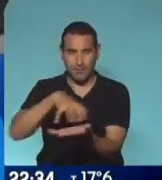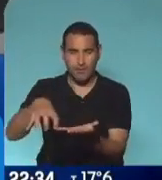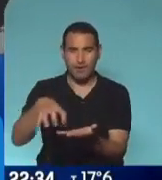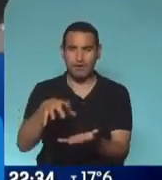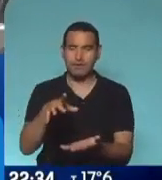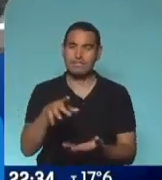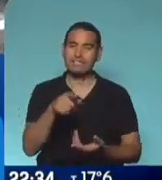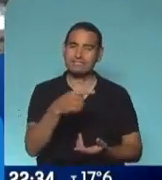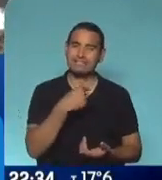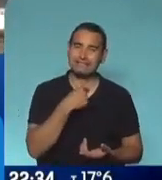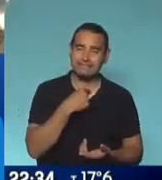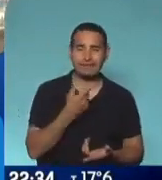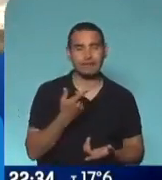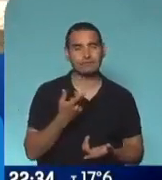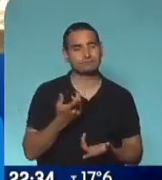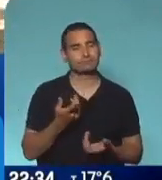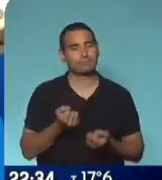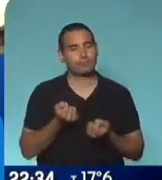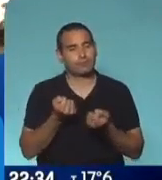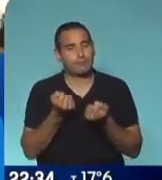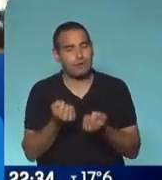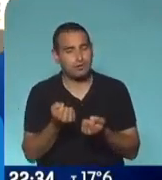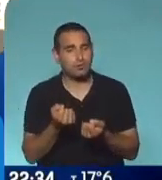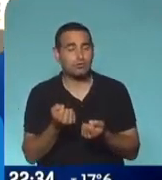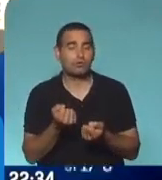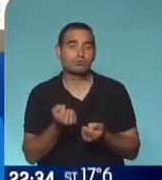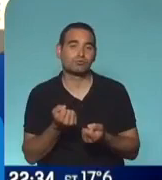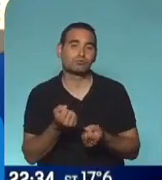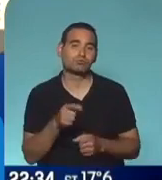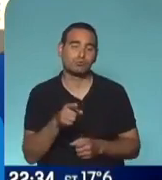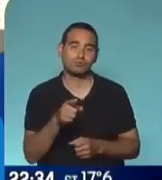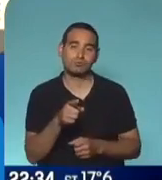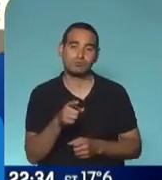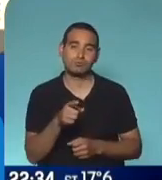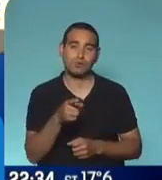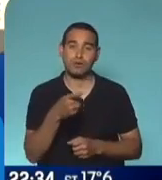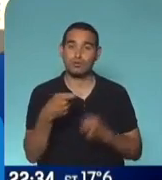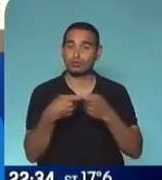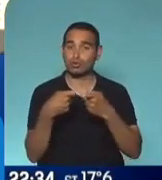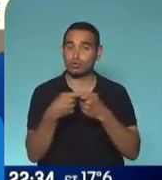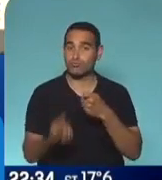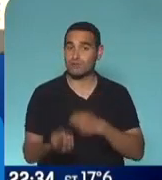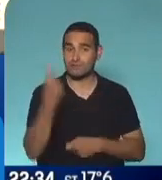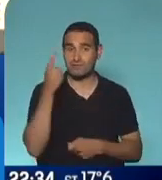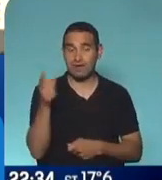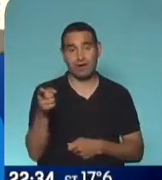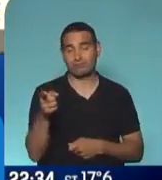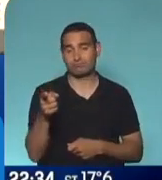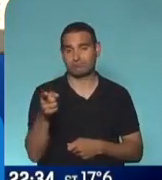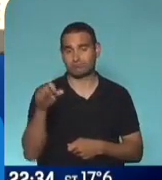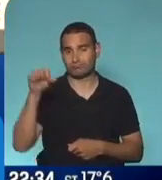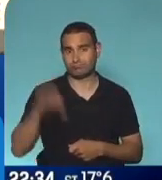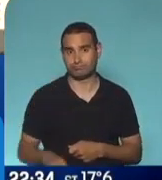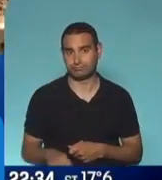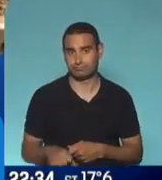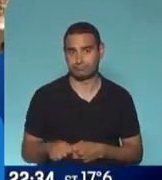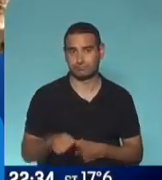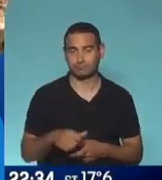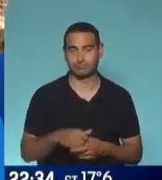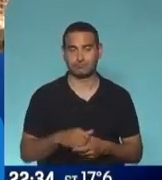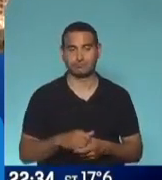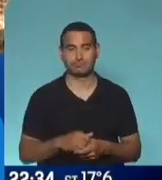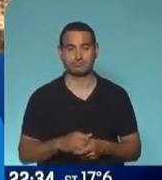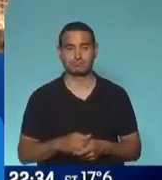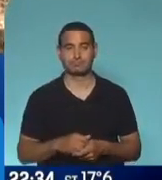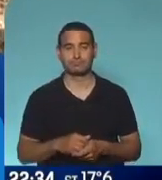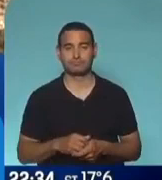intento de retomar la iniciativa en un terreno donde su principal aliado lo ha frustrado en cuanto a esa conducción de la